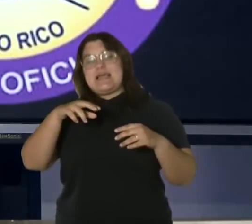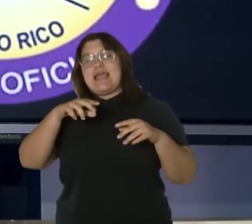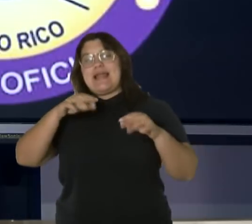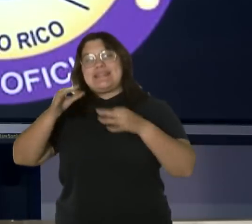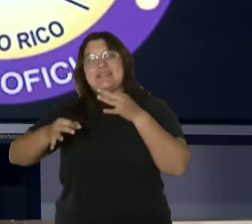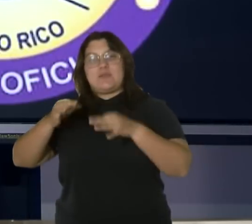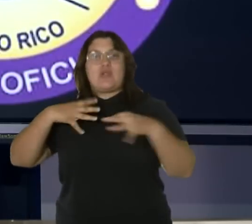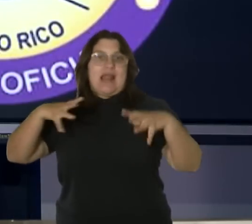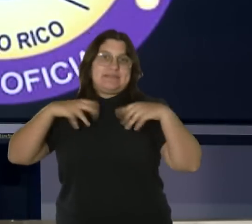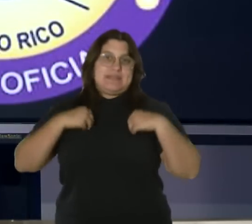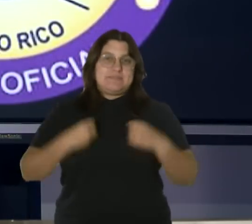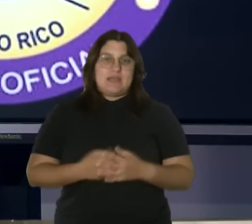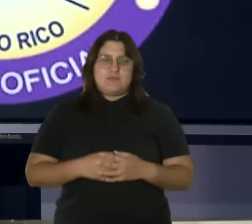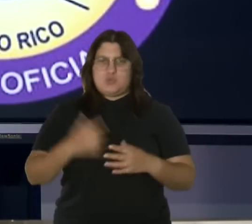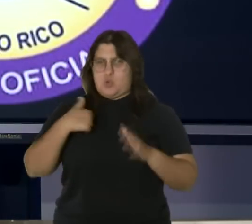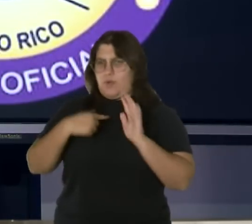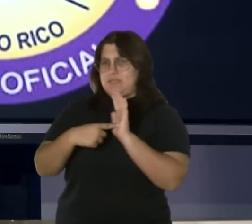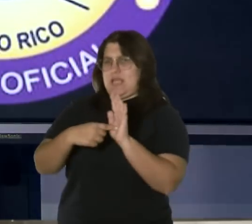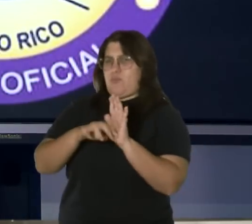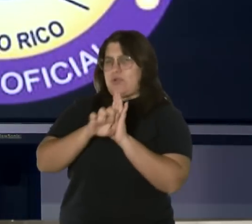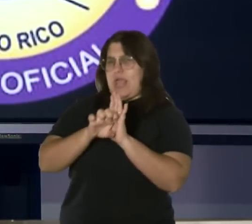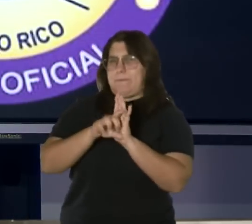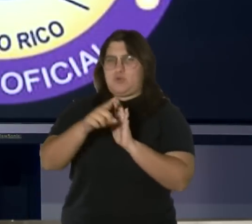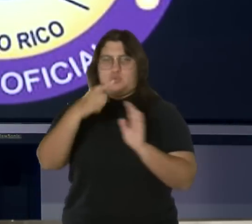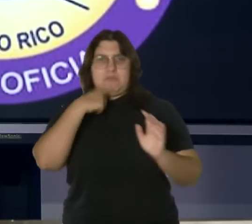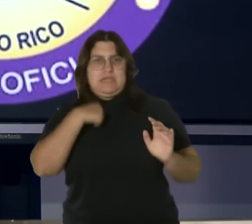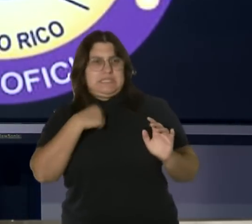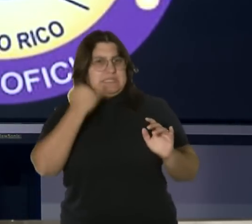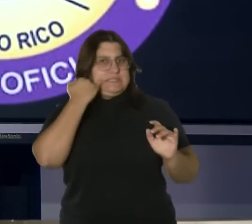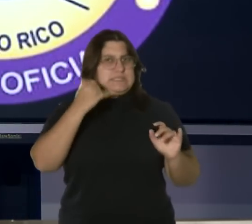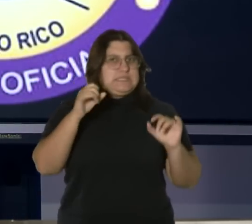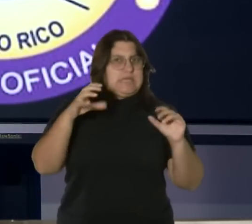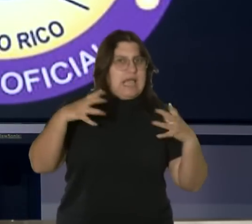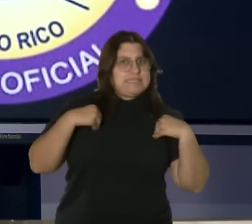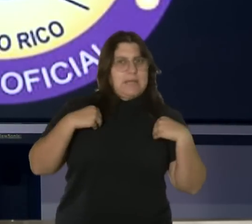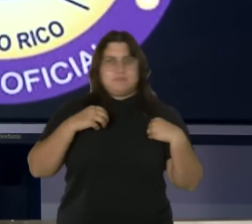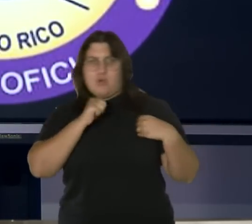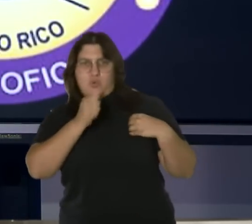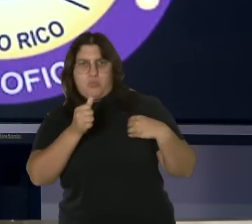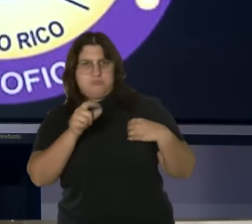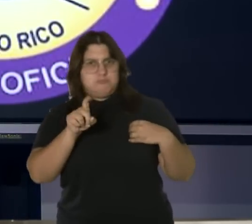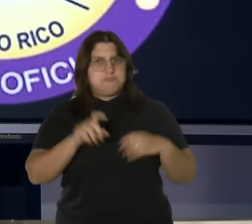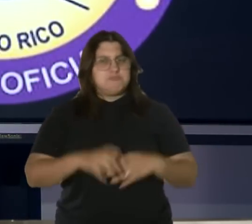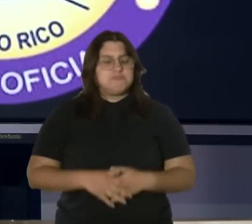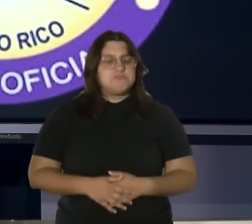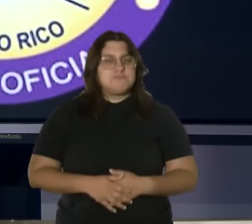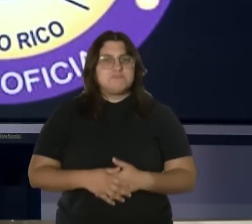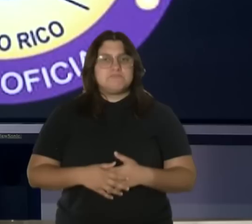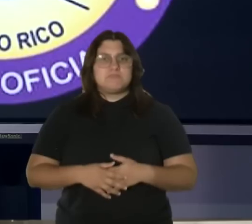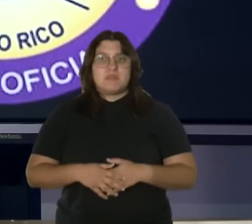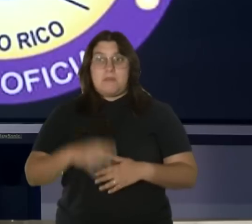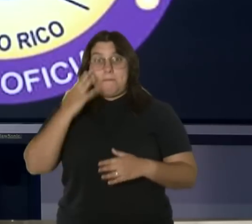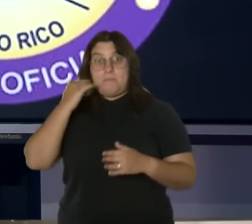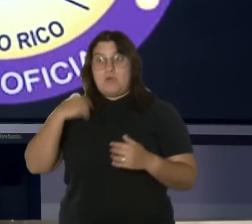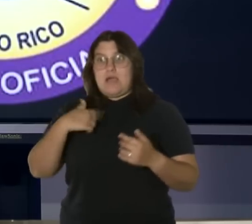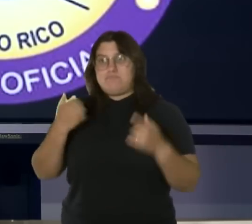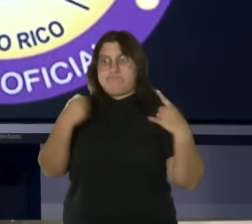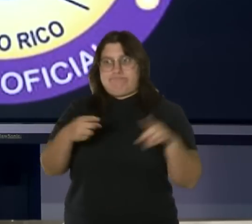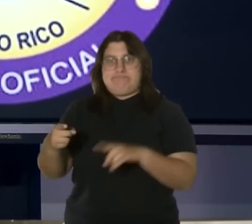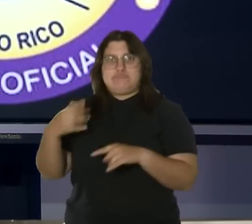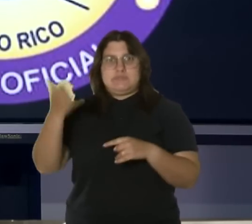le voy a poner un ejemplo si usted me indica si está o si se puede o no se puede hacer porque ha ocurrido en la calle